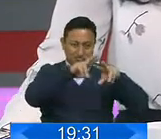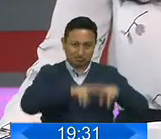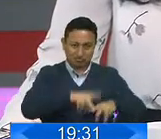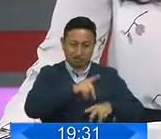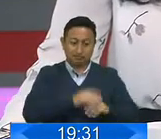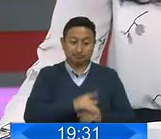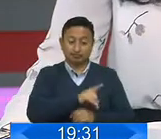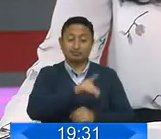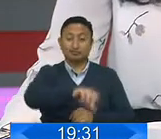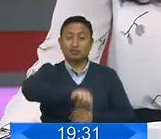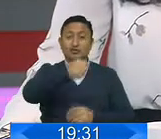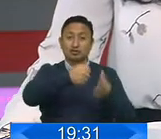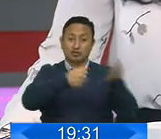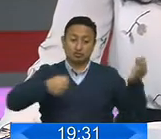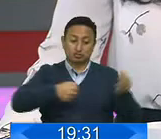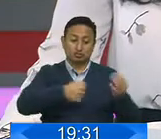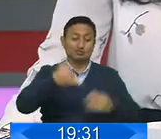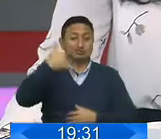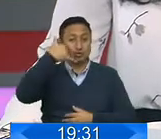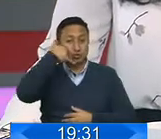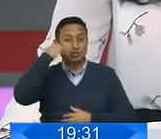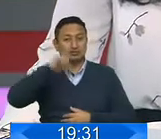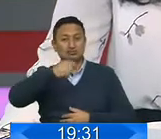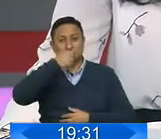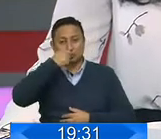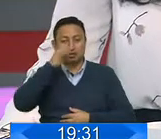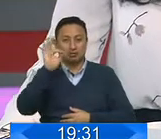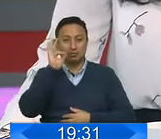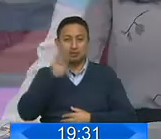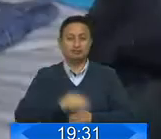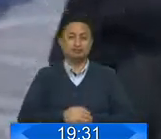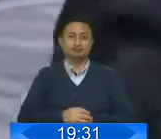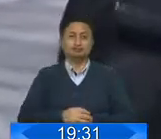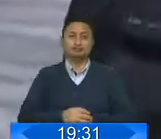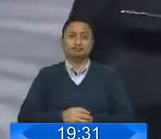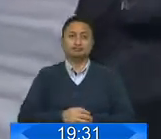armas cortopunzantes, celulares y droga.